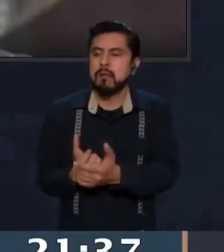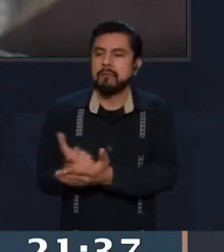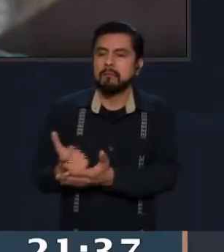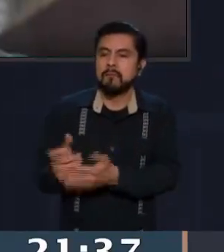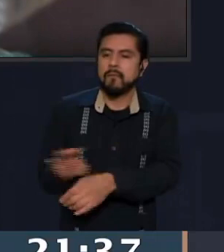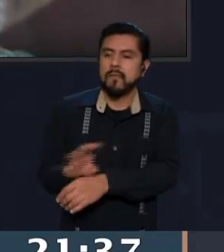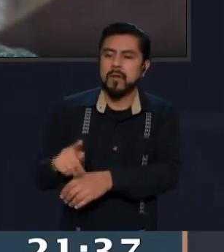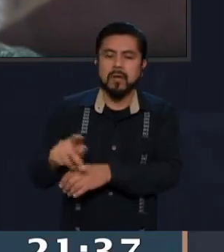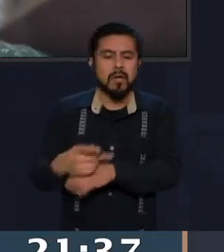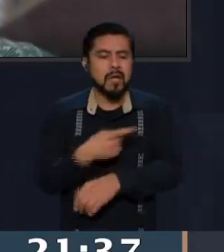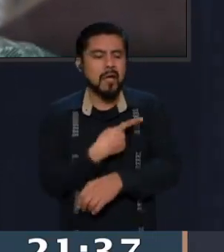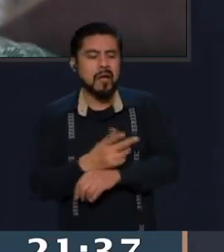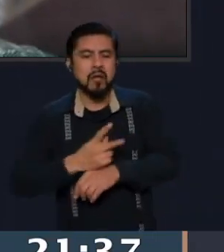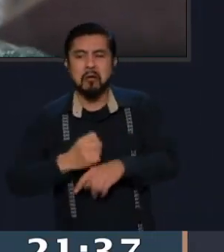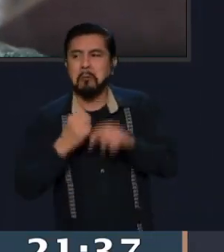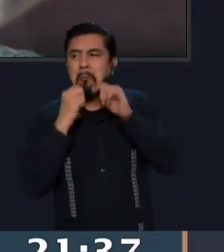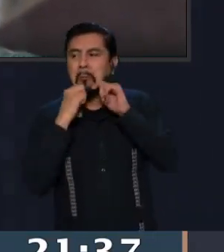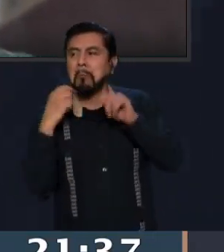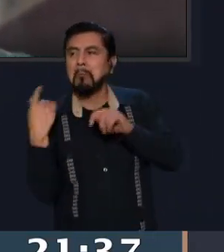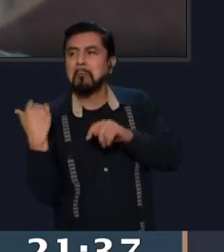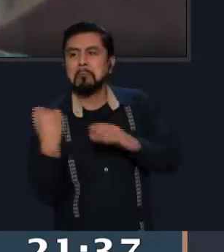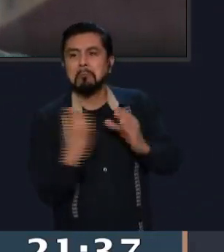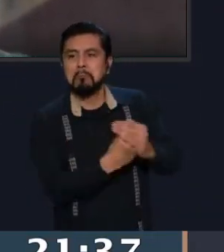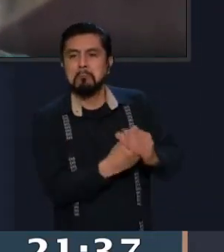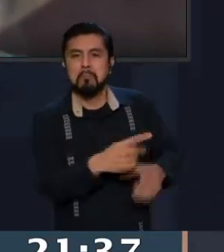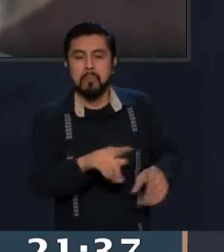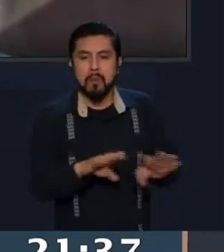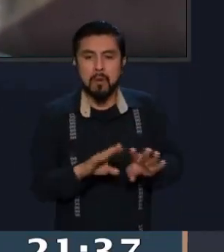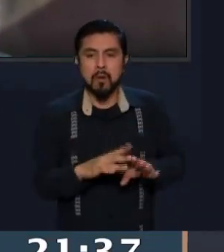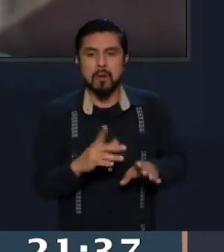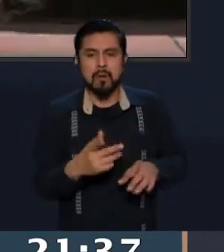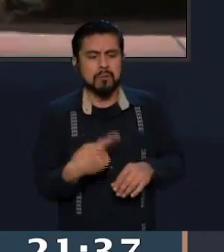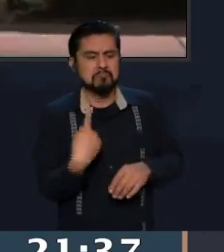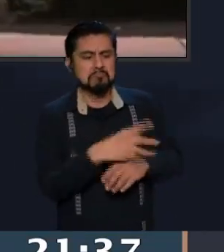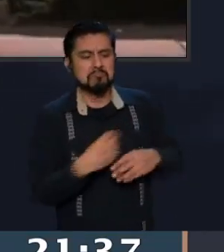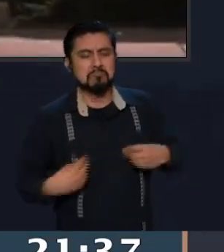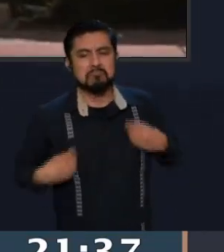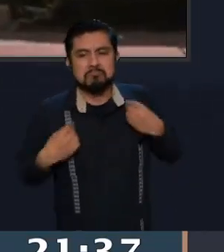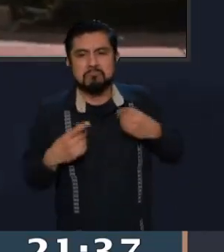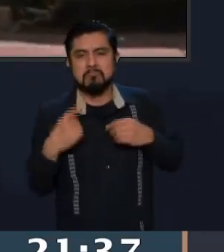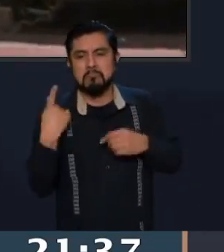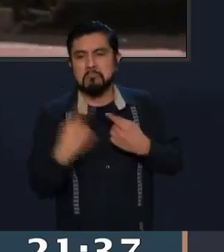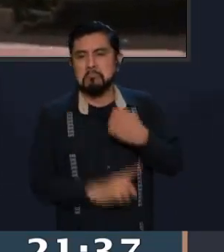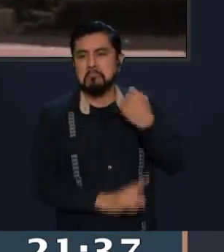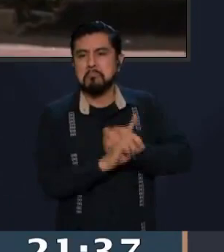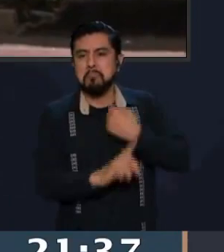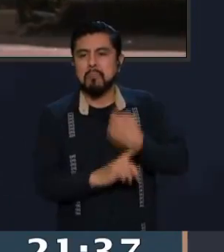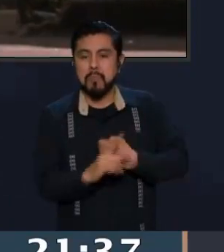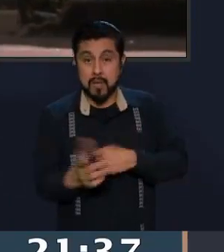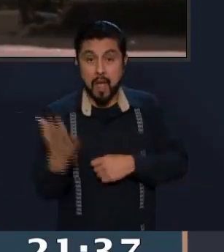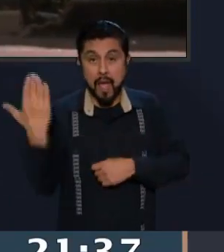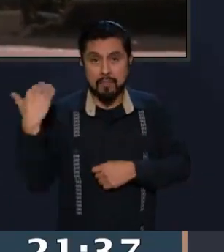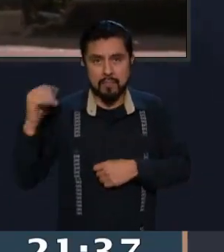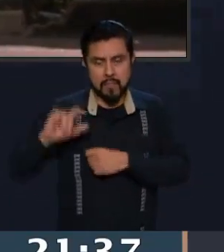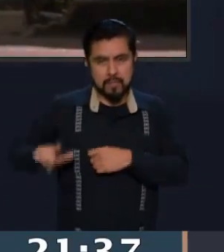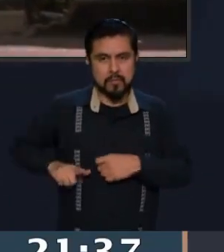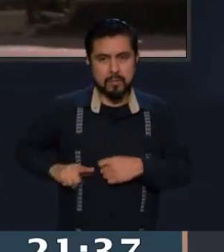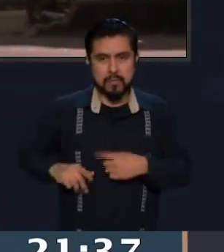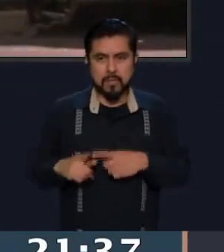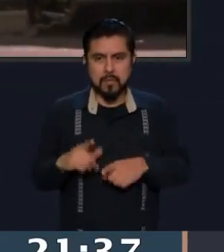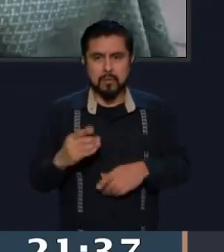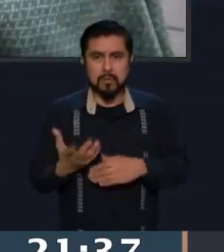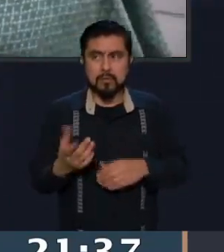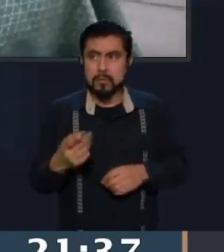pues rezagada, no solo salarialmente, en condiciones de vida y en todo esto que ha tenido que ver con la movilidad social que nuestro